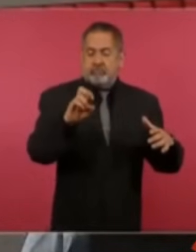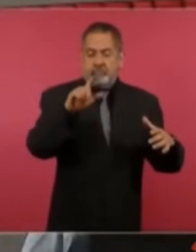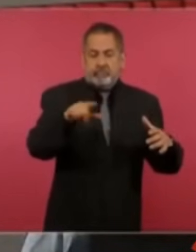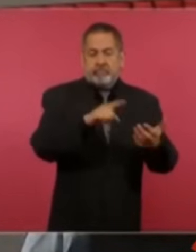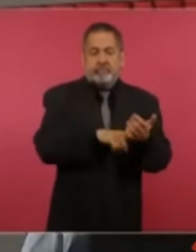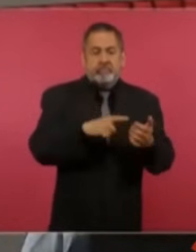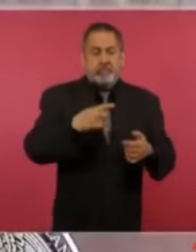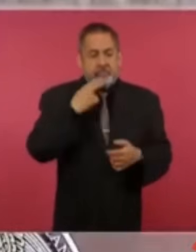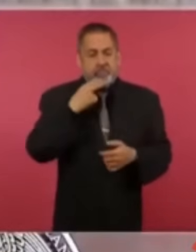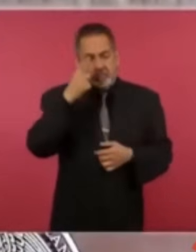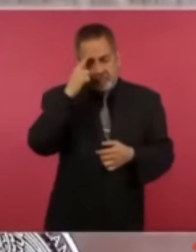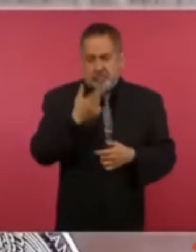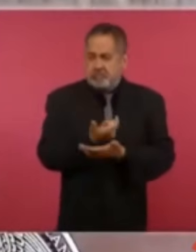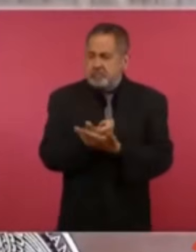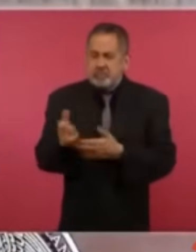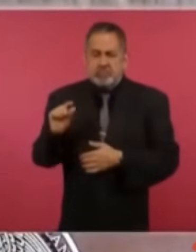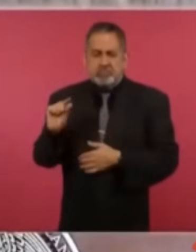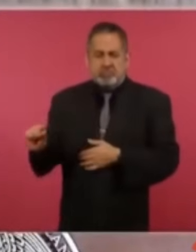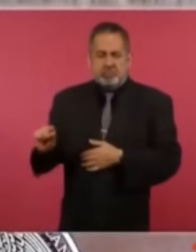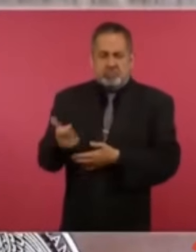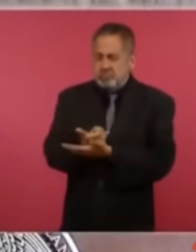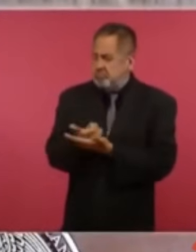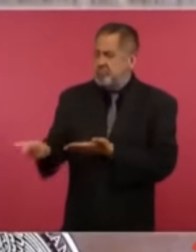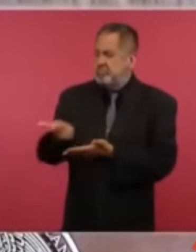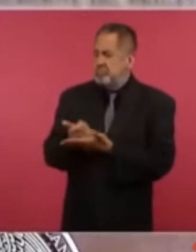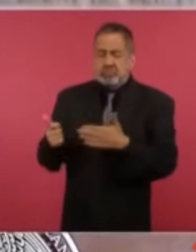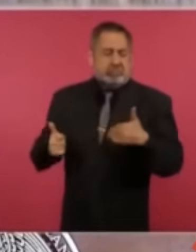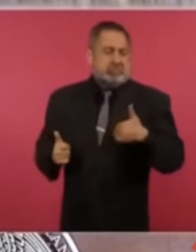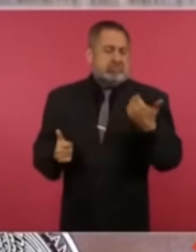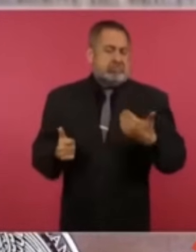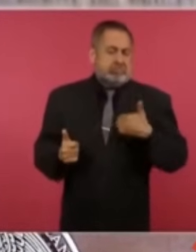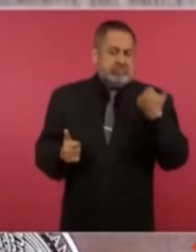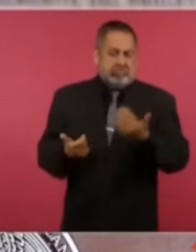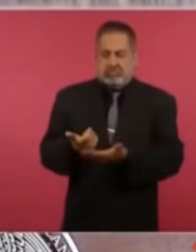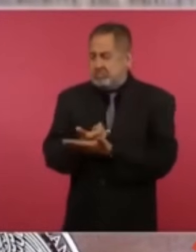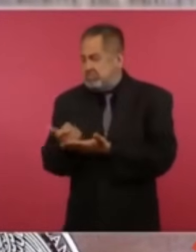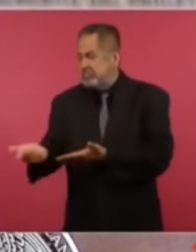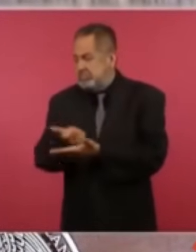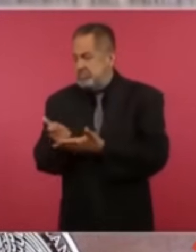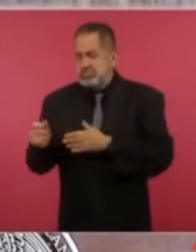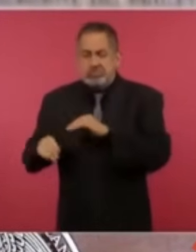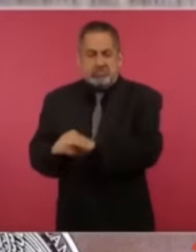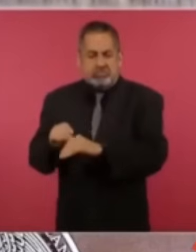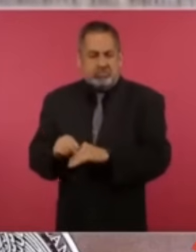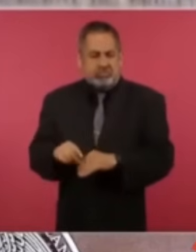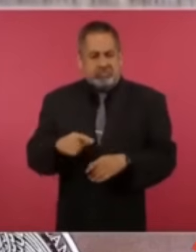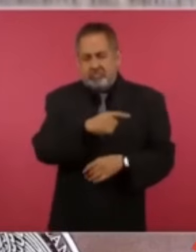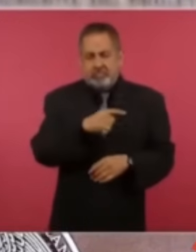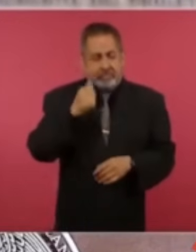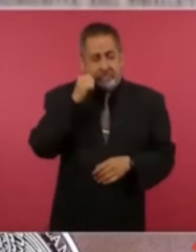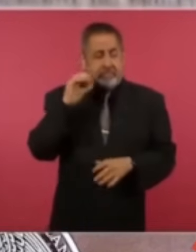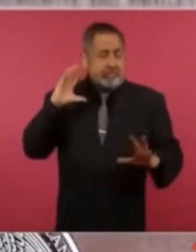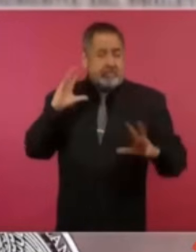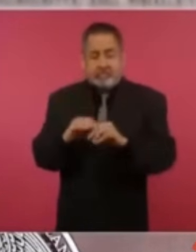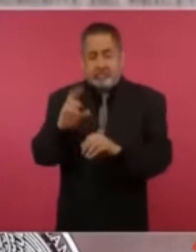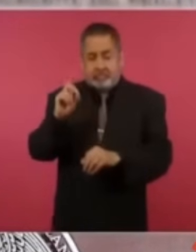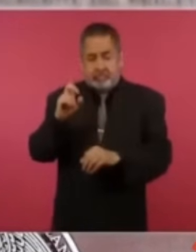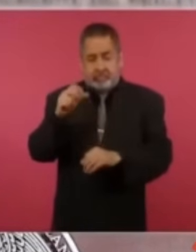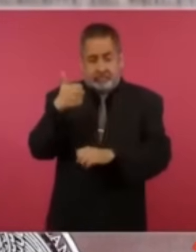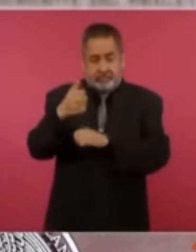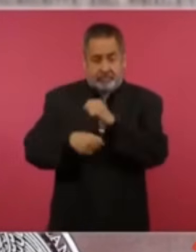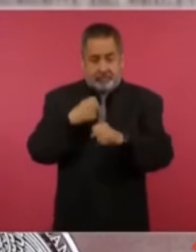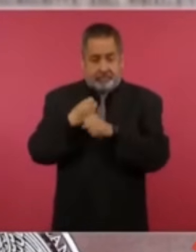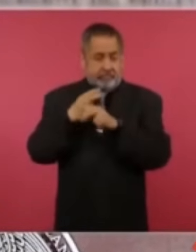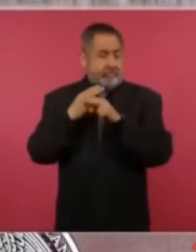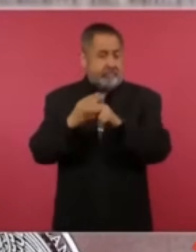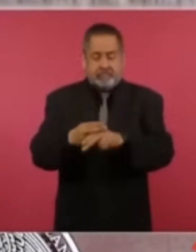usaron los bajos salarios como una ventaja en el comercio internacional y por 36 años castigaron